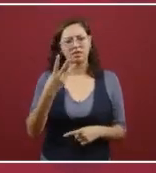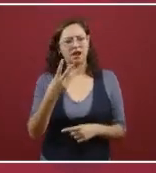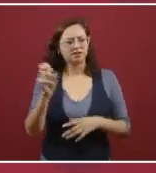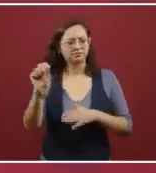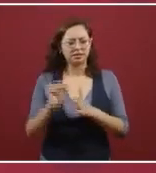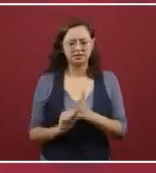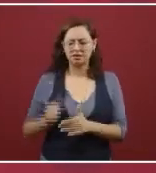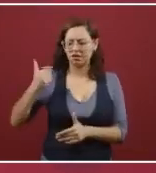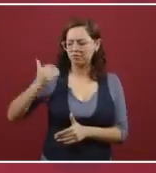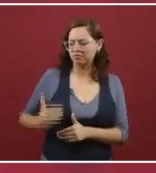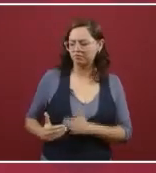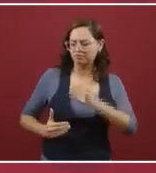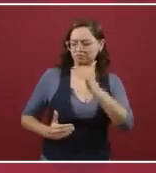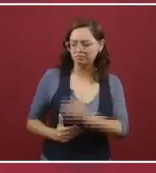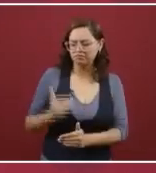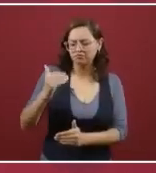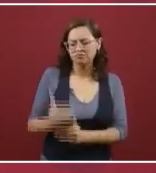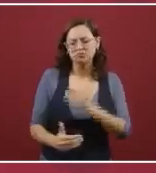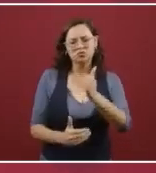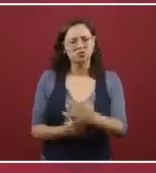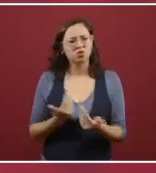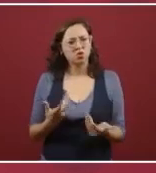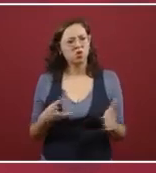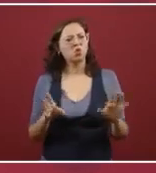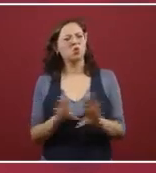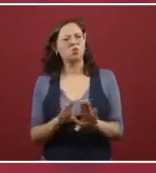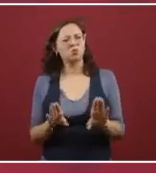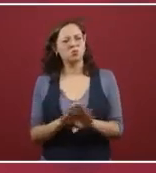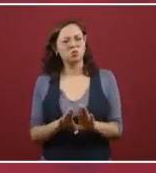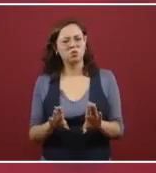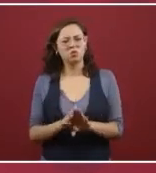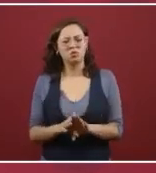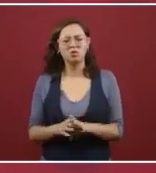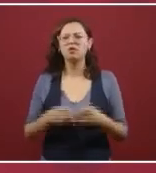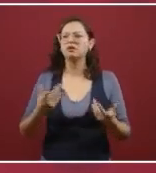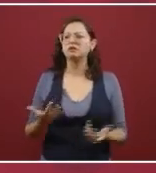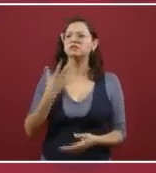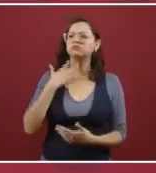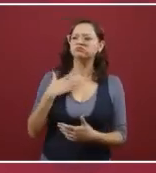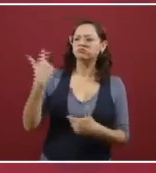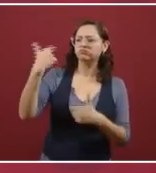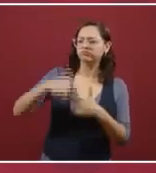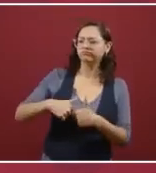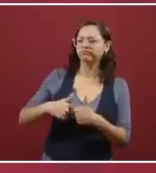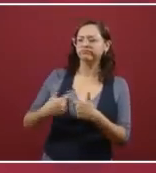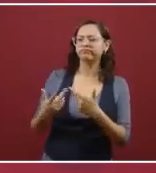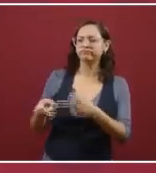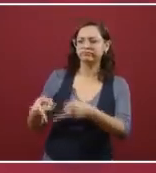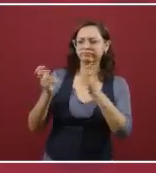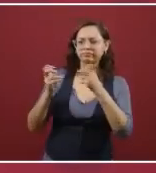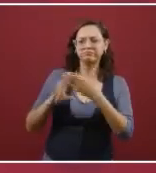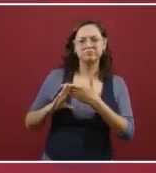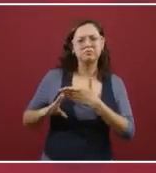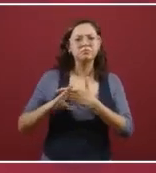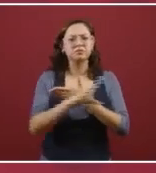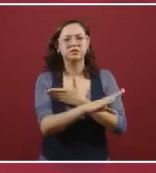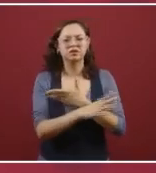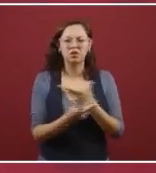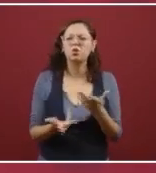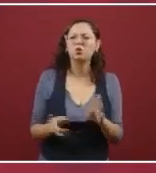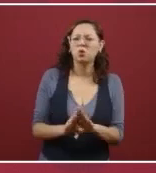cómo se ha evitado el robo de combustibles y